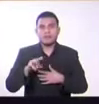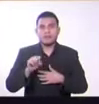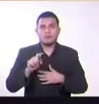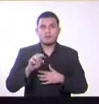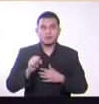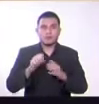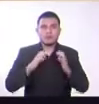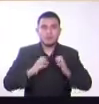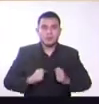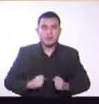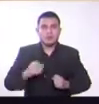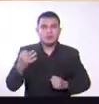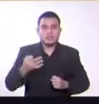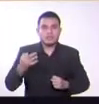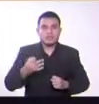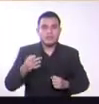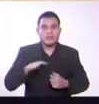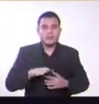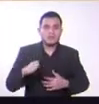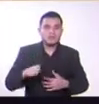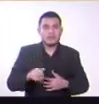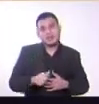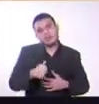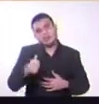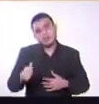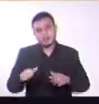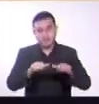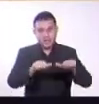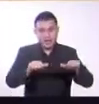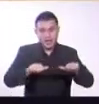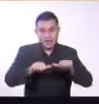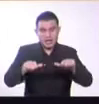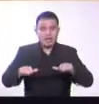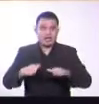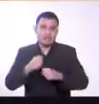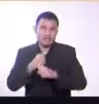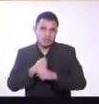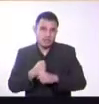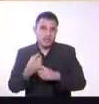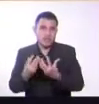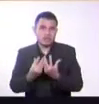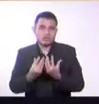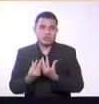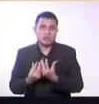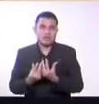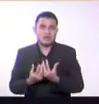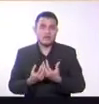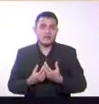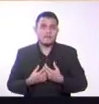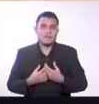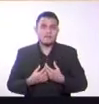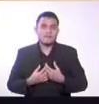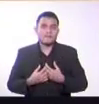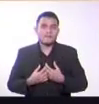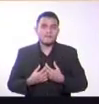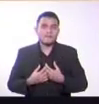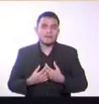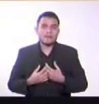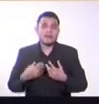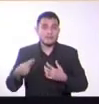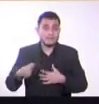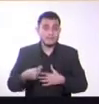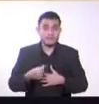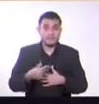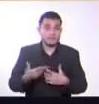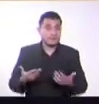usar en otras áreas por ejemplo, de la seguridad social. Deja de entrar entonces ese recurso a las